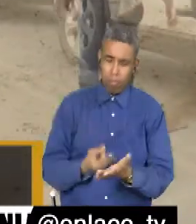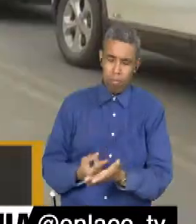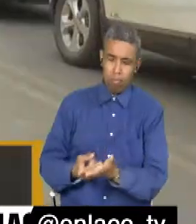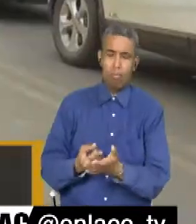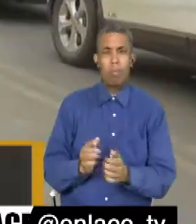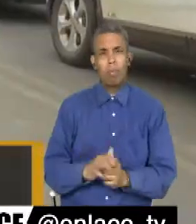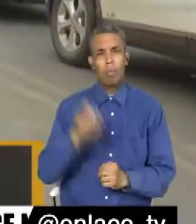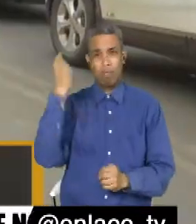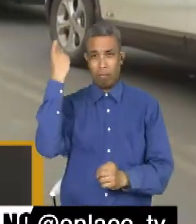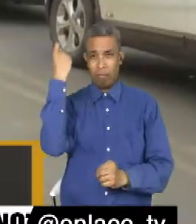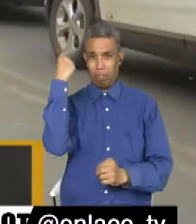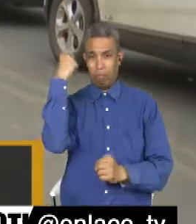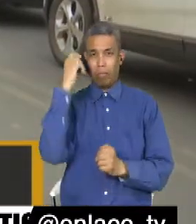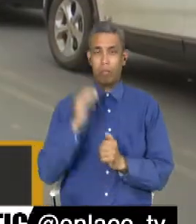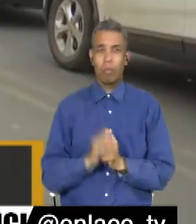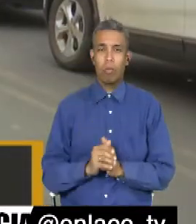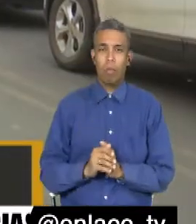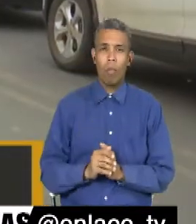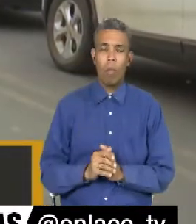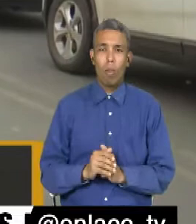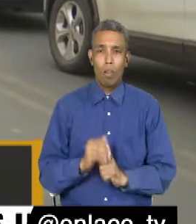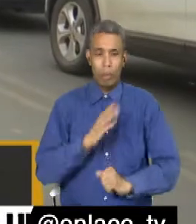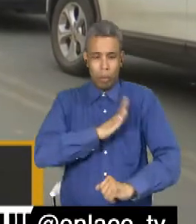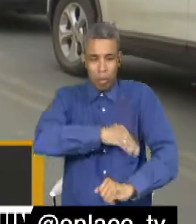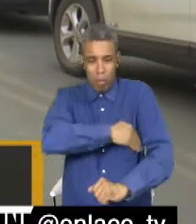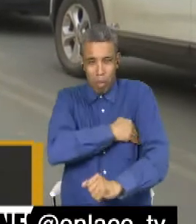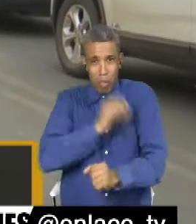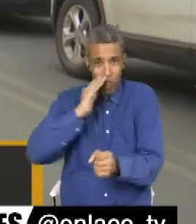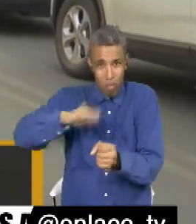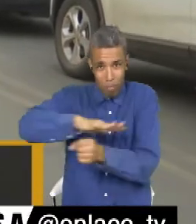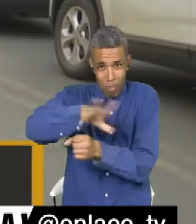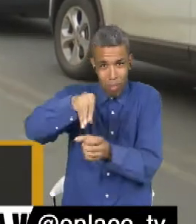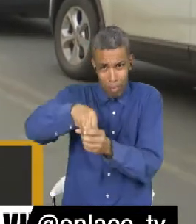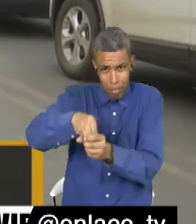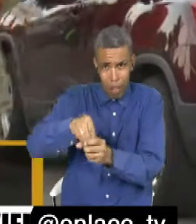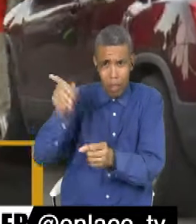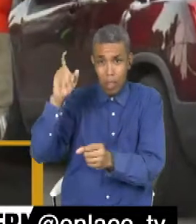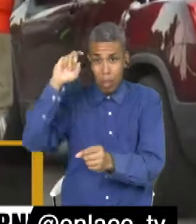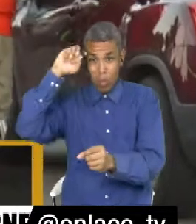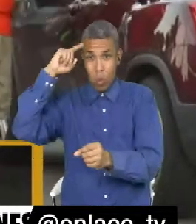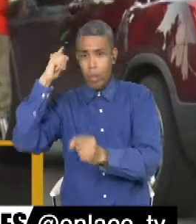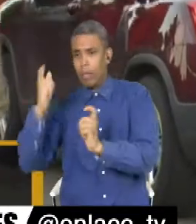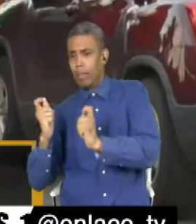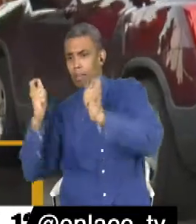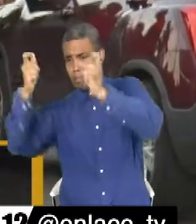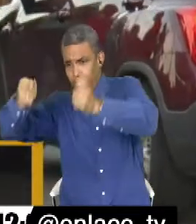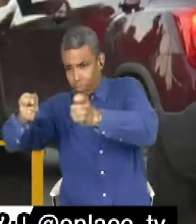con un representante del Ministerio del Interior que fue delegado por el ministro y también vine a escuchar las comunidades.